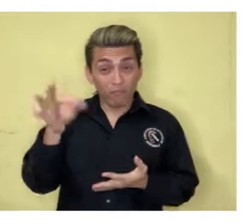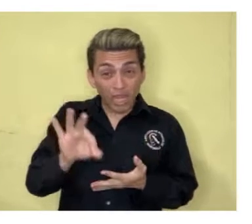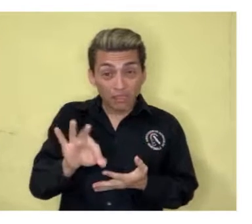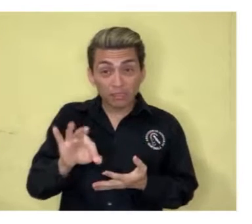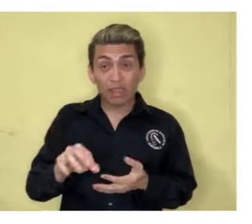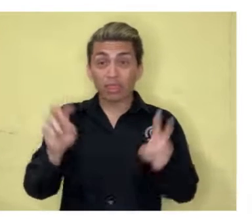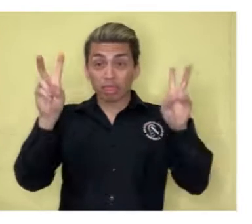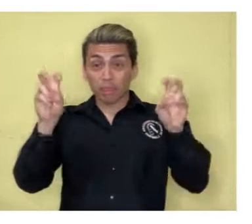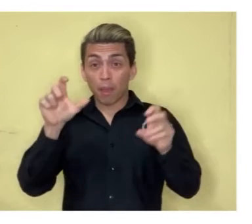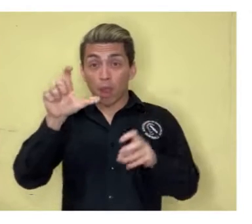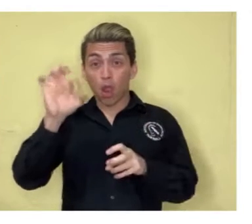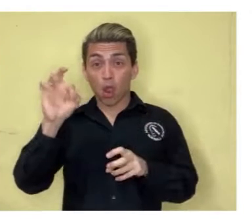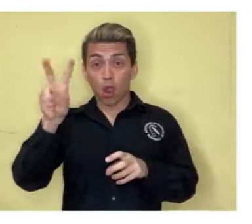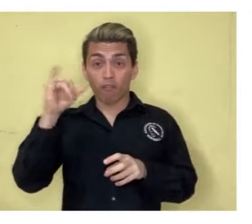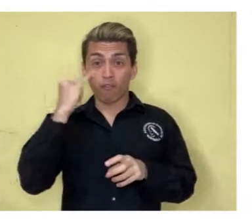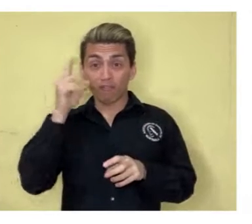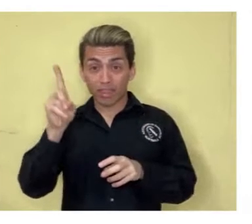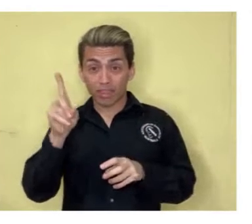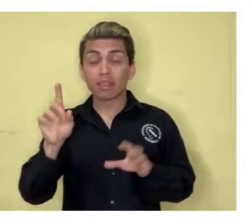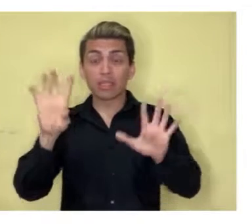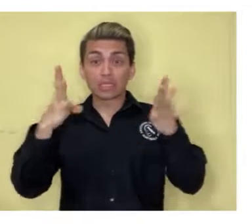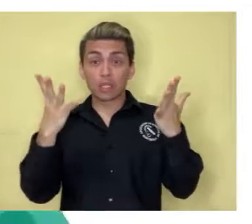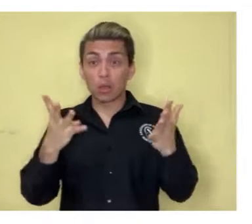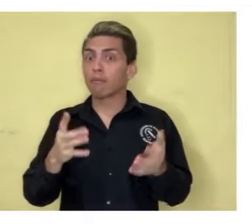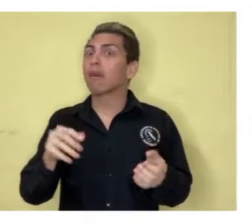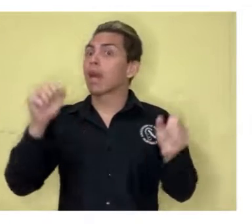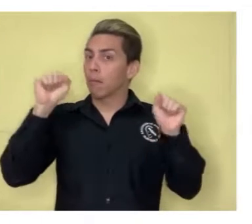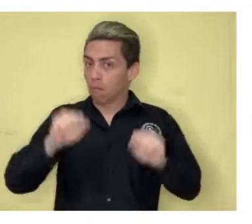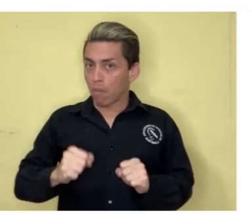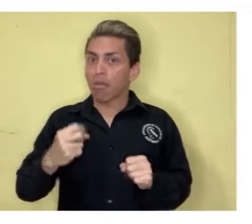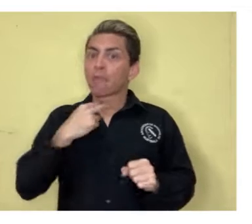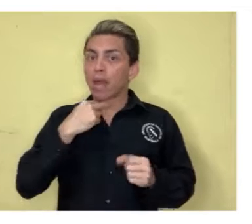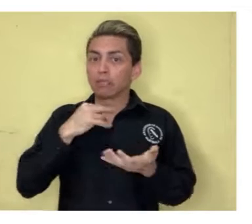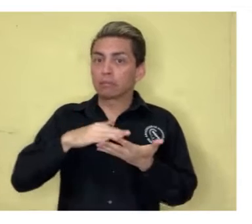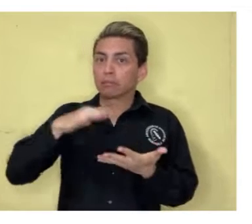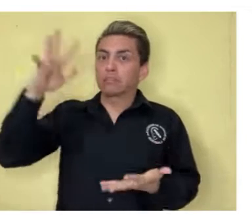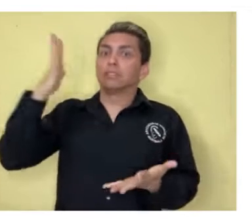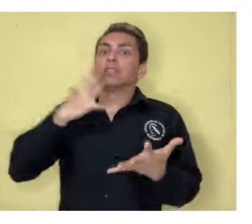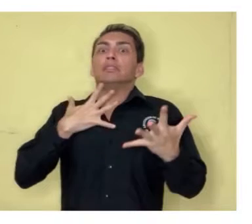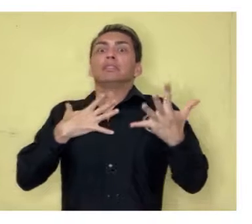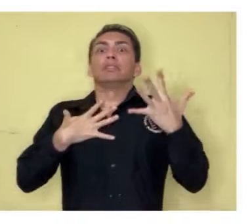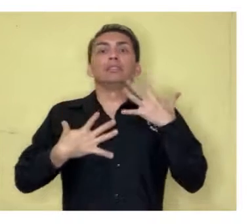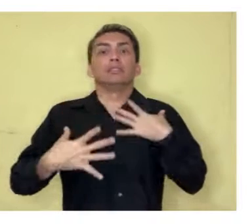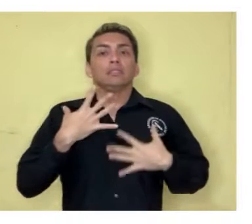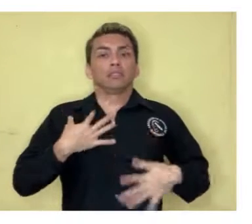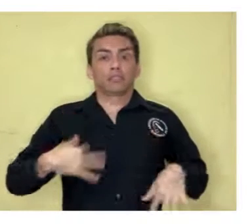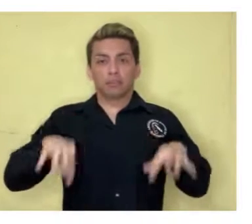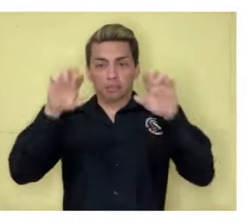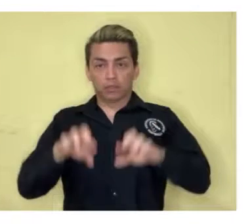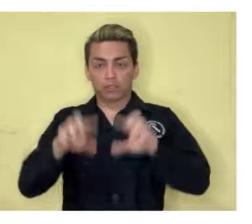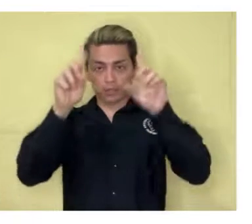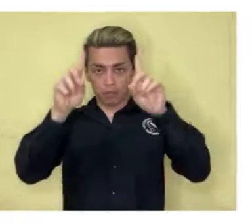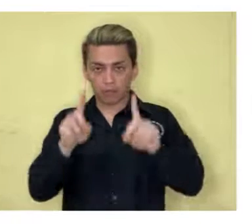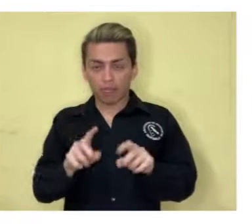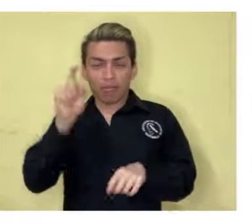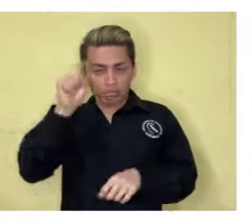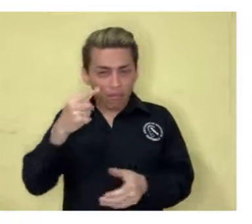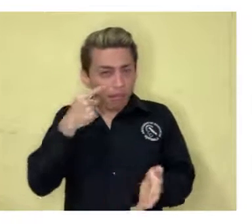La información falsa sobre el COVID-19 puede aumentar los niveles de ansiedad en las personas con